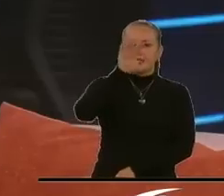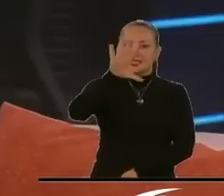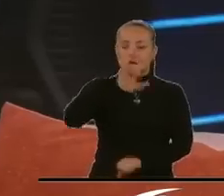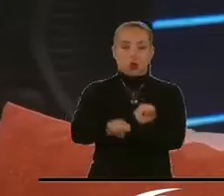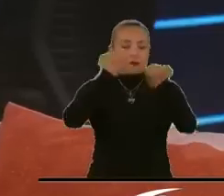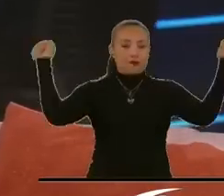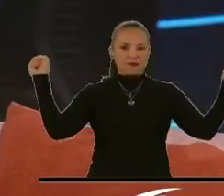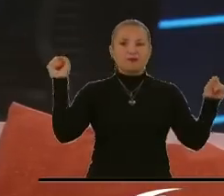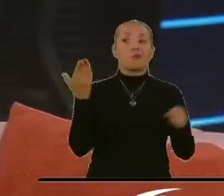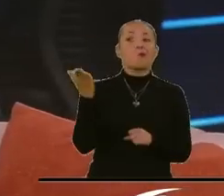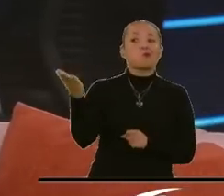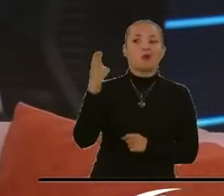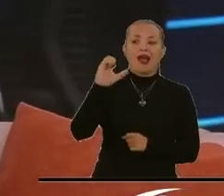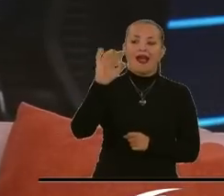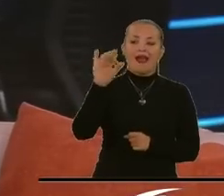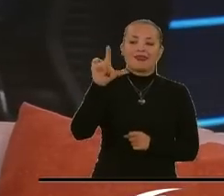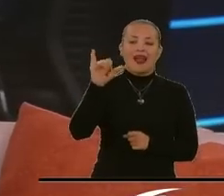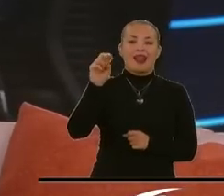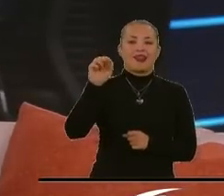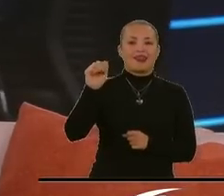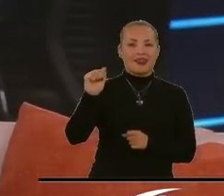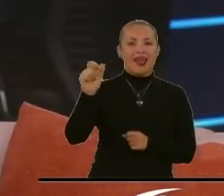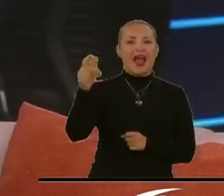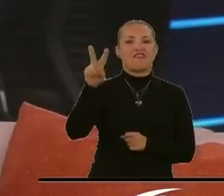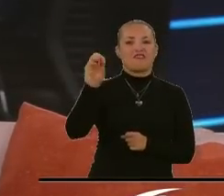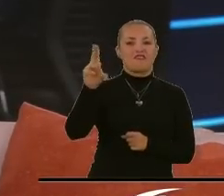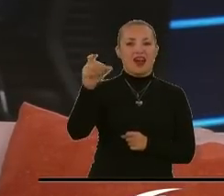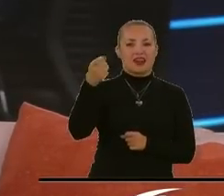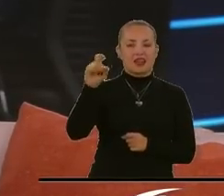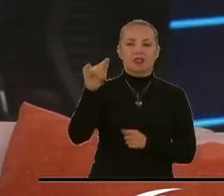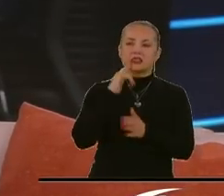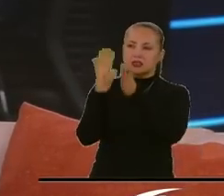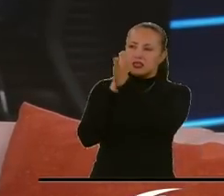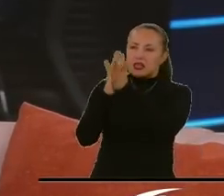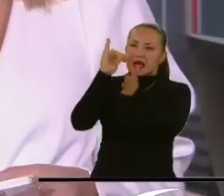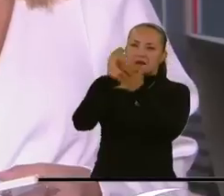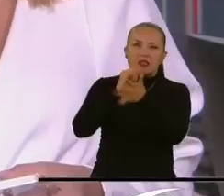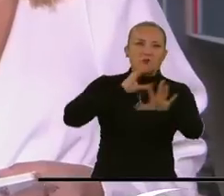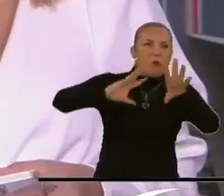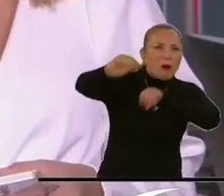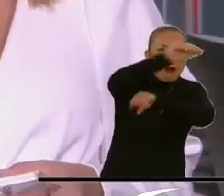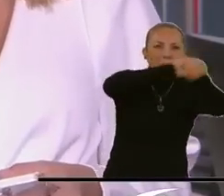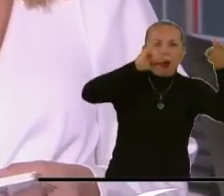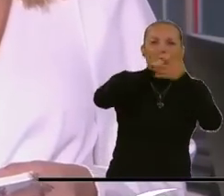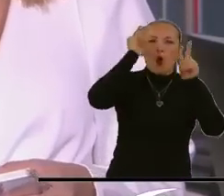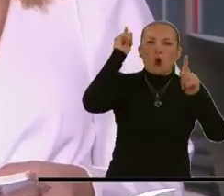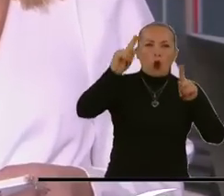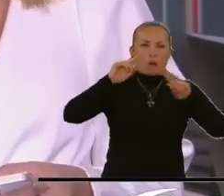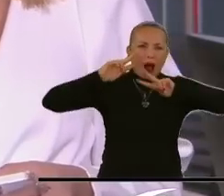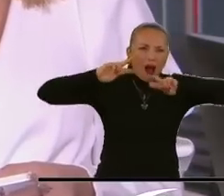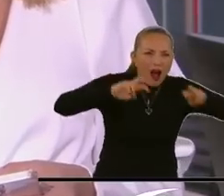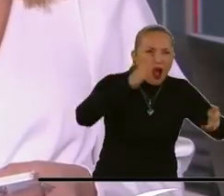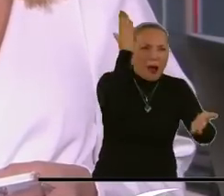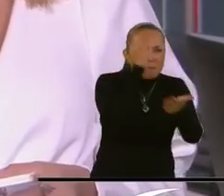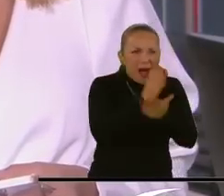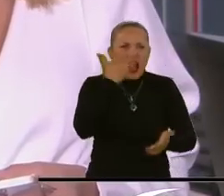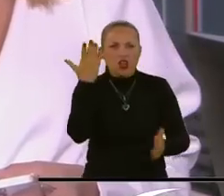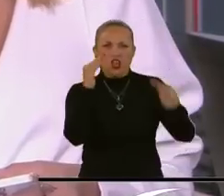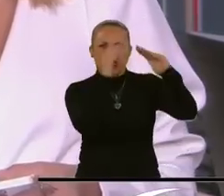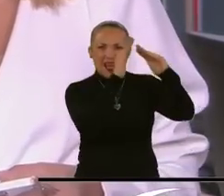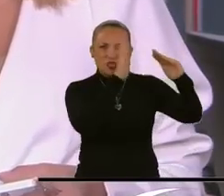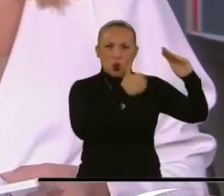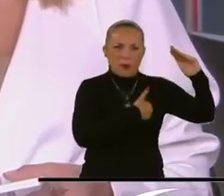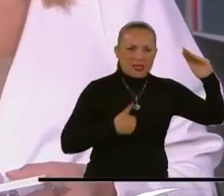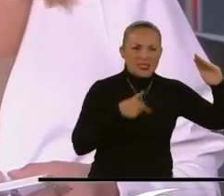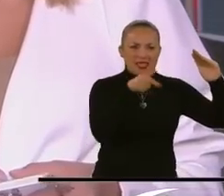A esa hora, Catalina Vargas nos tiene más reacciones frente al escándalo que se cierne sobre el Palacio de Nariño y esas interceptaciones ilegales